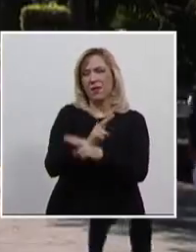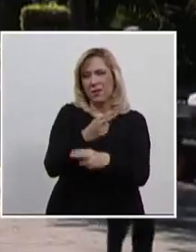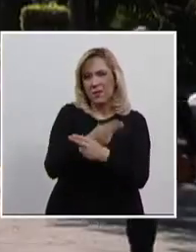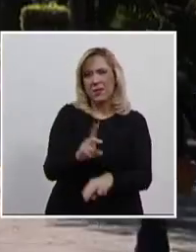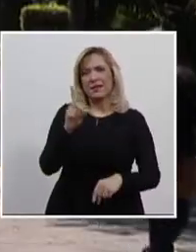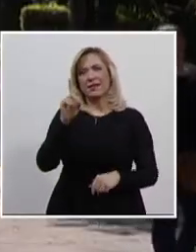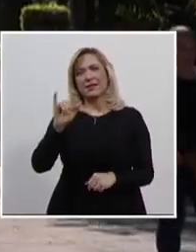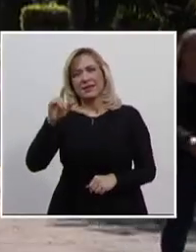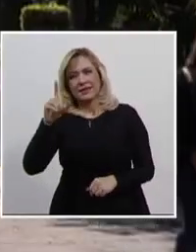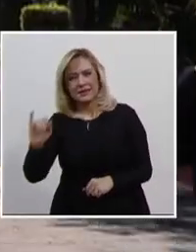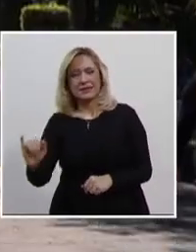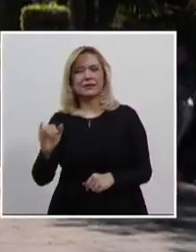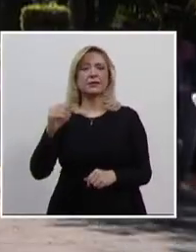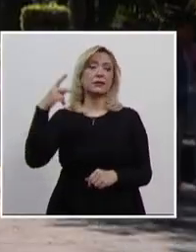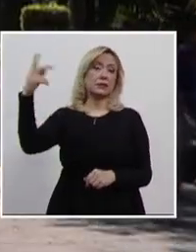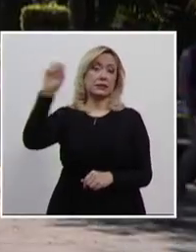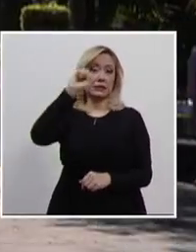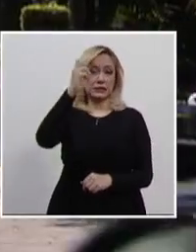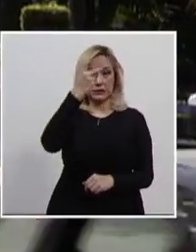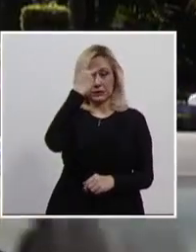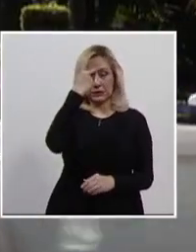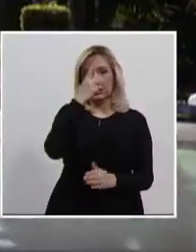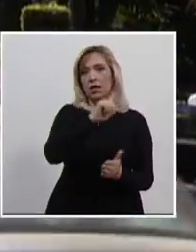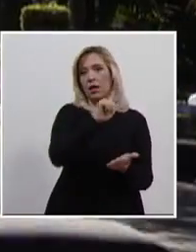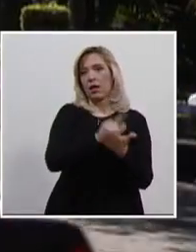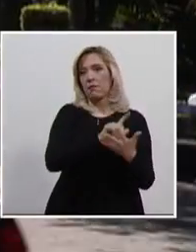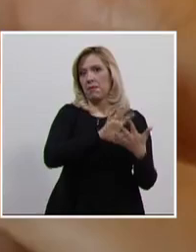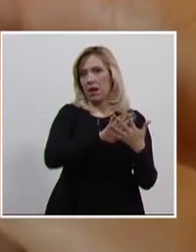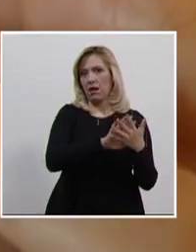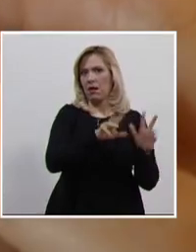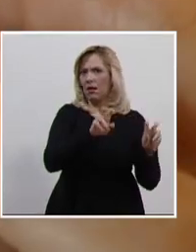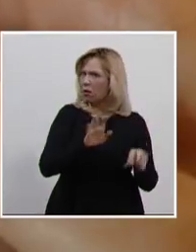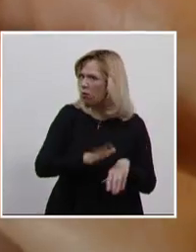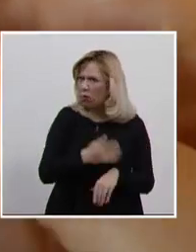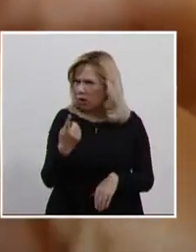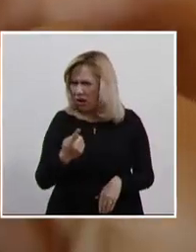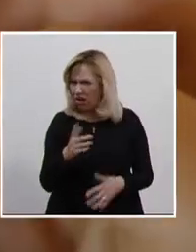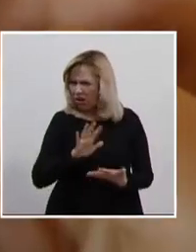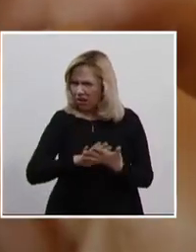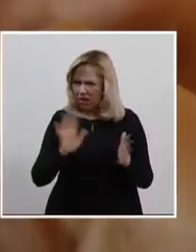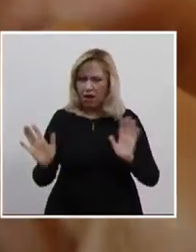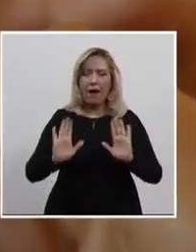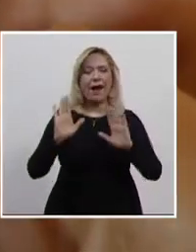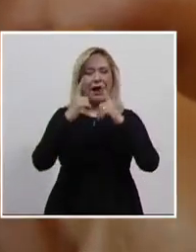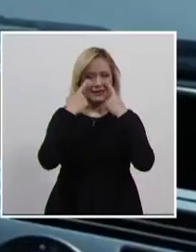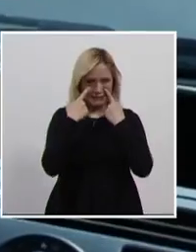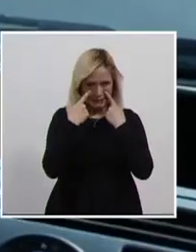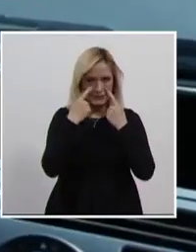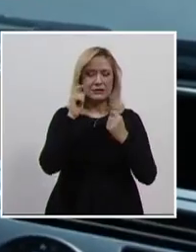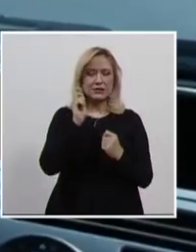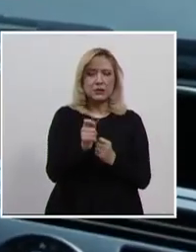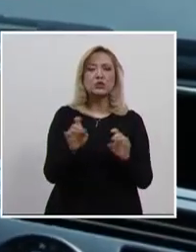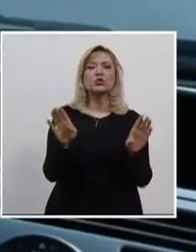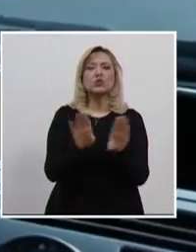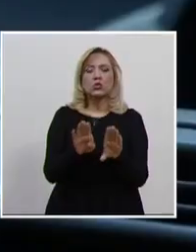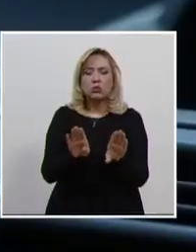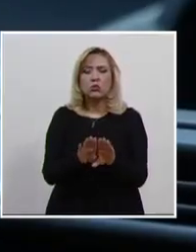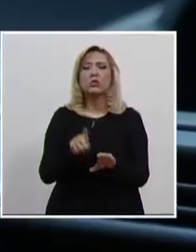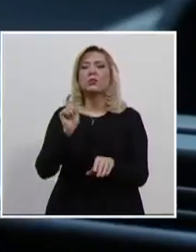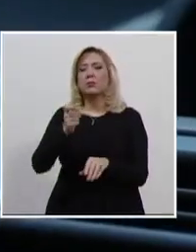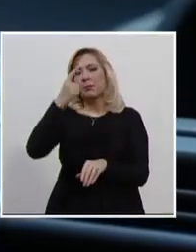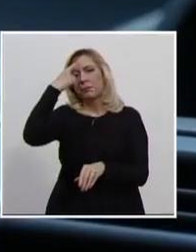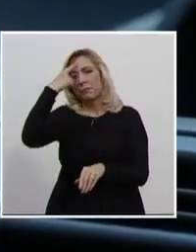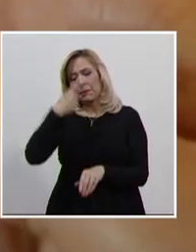Código Penal, ambos de San Luis Potosí. Determinó que diversas normas impugnadas regulan válidamente el transporte contratado a partir